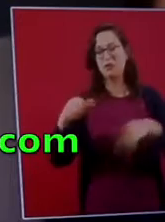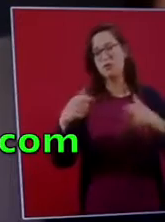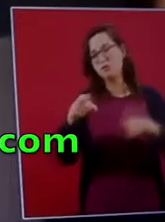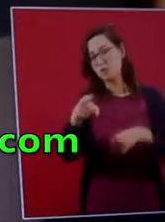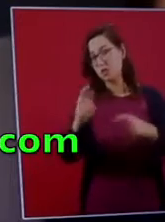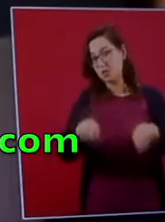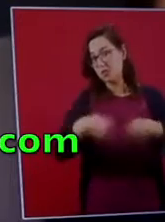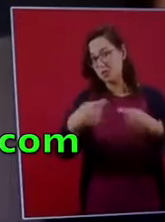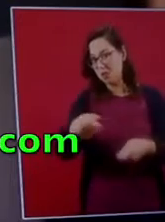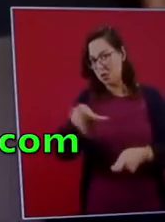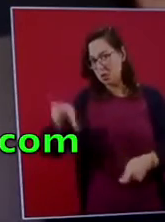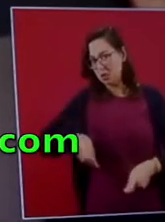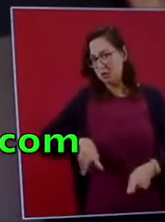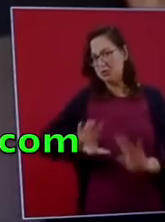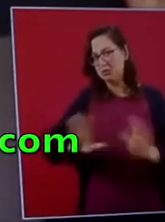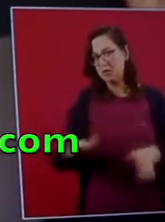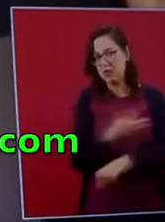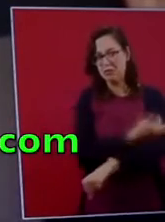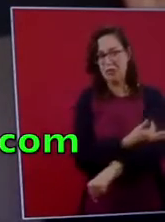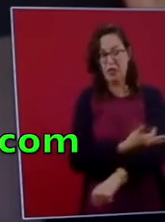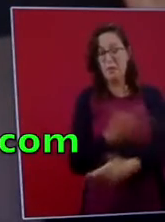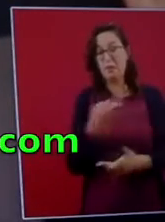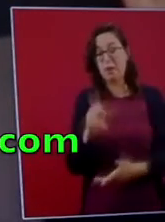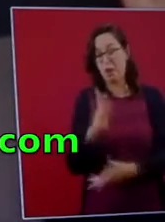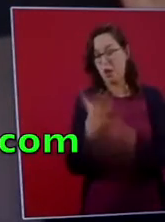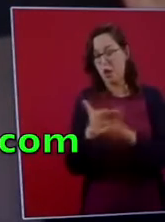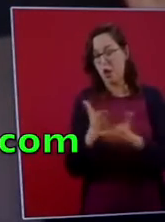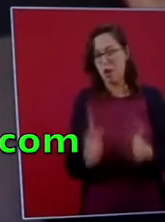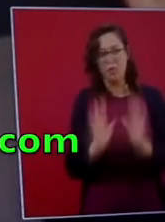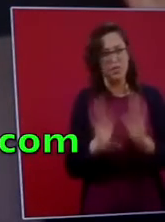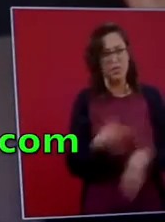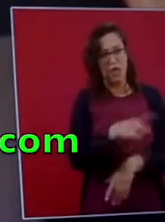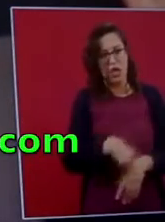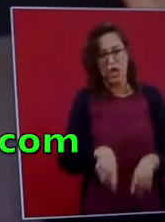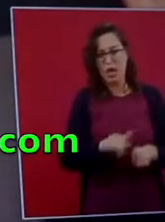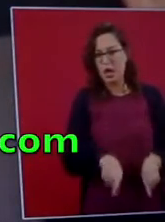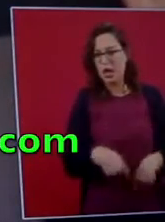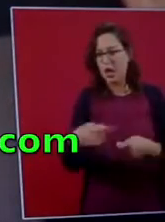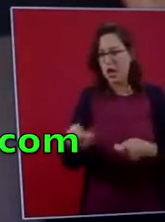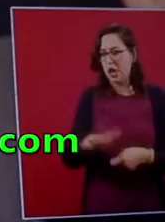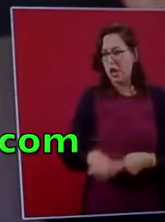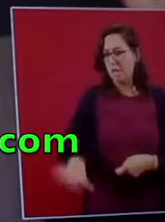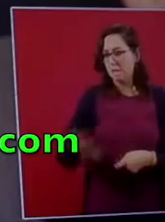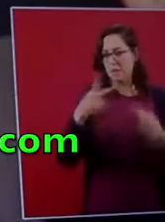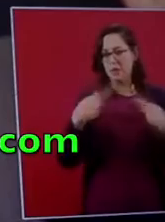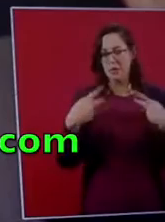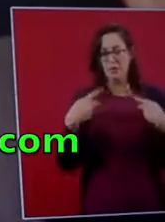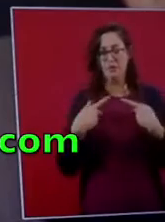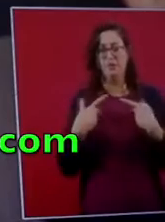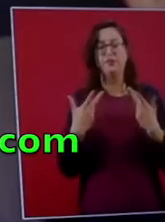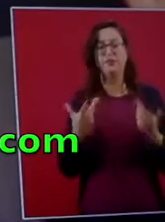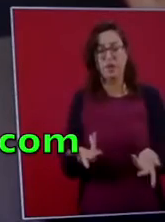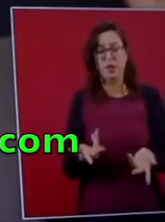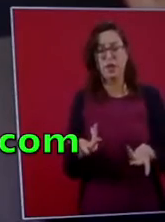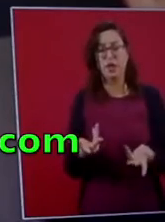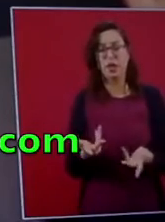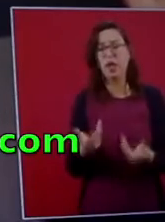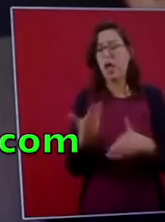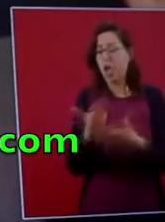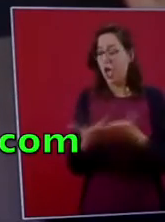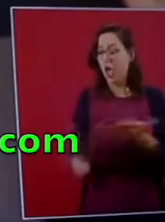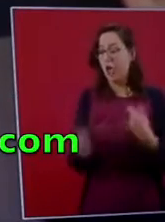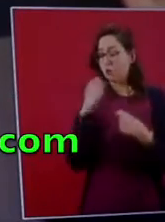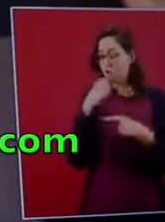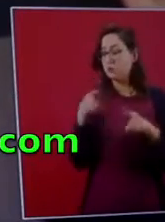licenciado Villafuerte, no sé si usted desea agregar algo más, licenciado. Pues solamente decirle verdad a la